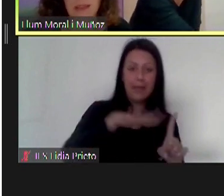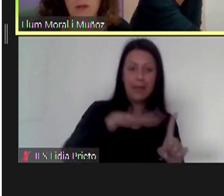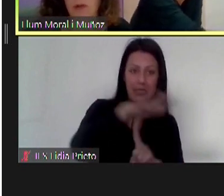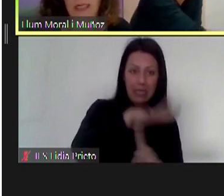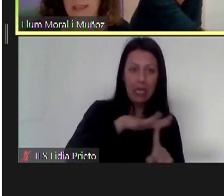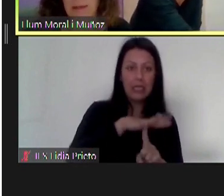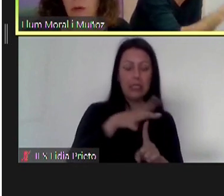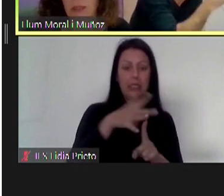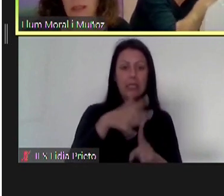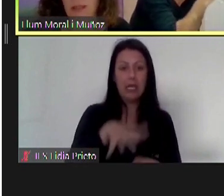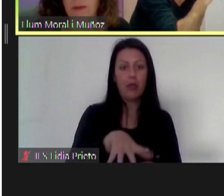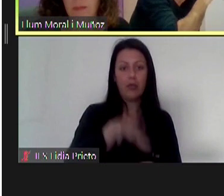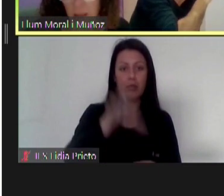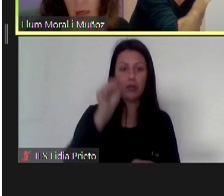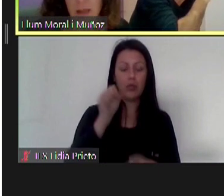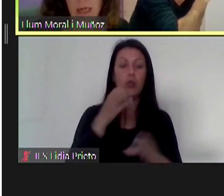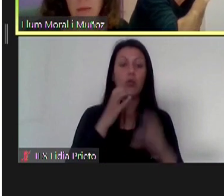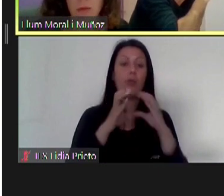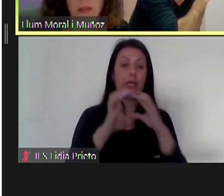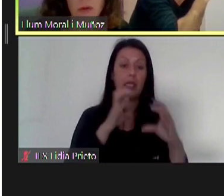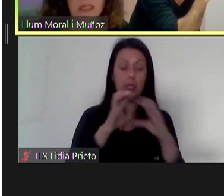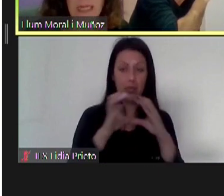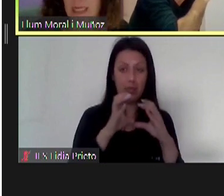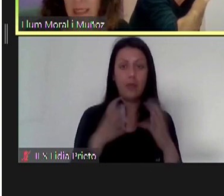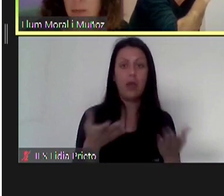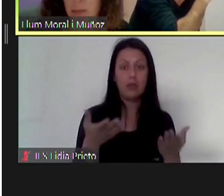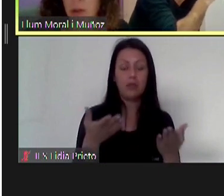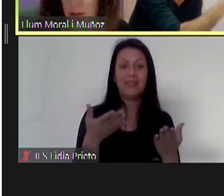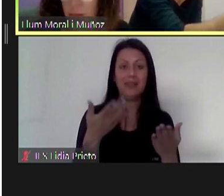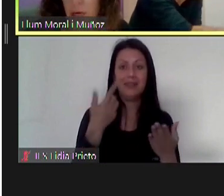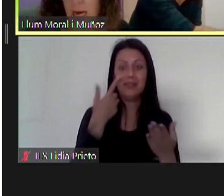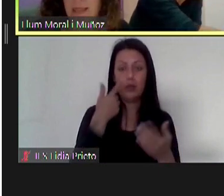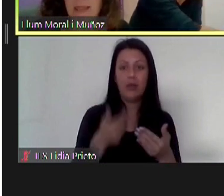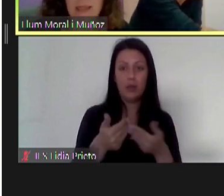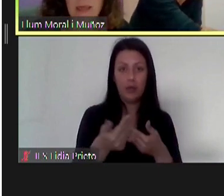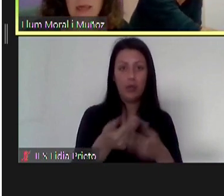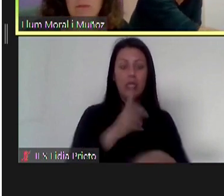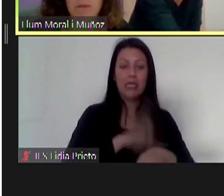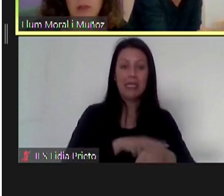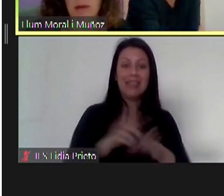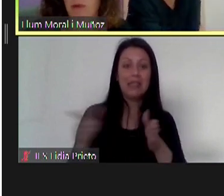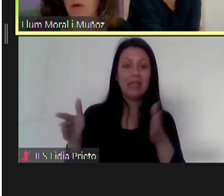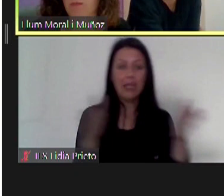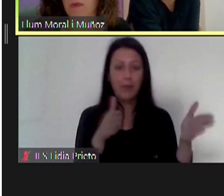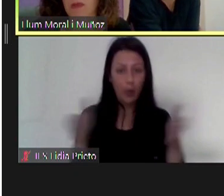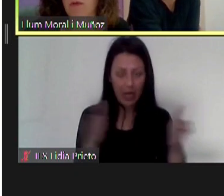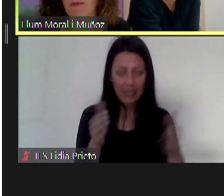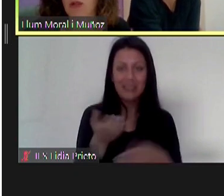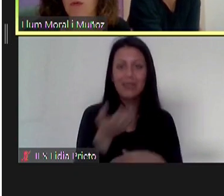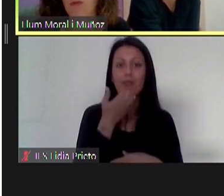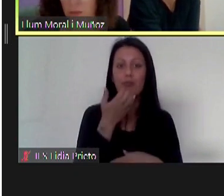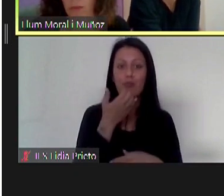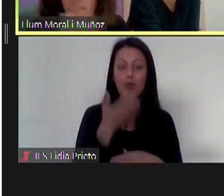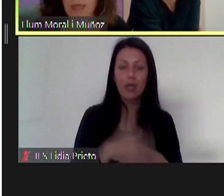cognitivo, comunicativas, ¿no? Y la iremos viendo de tiempos temporales. Por ejemplo,